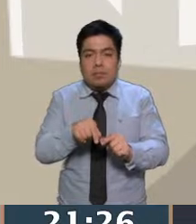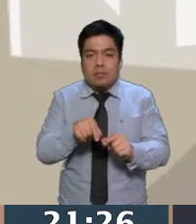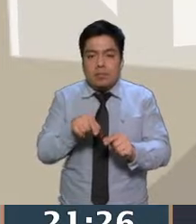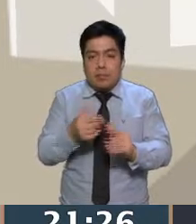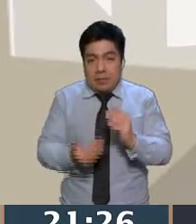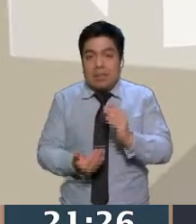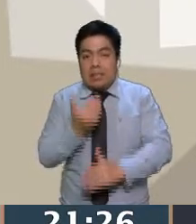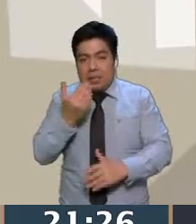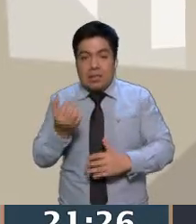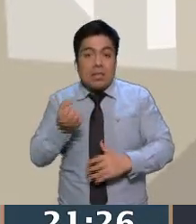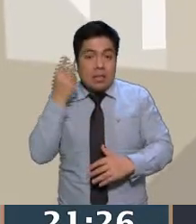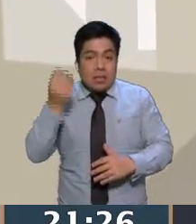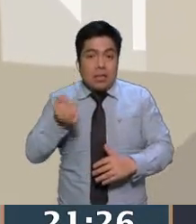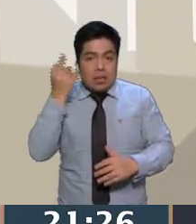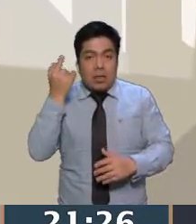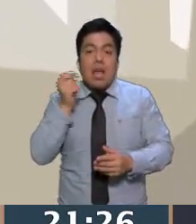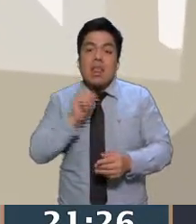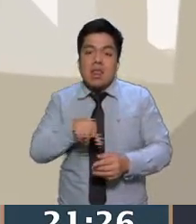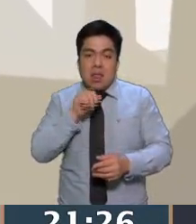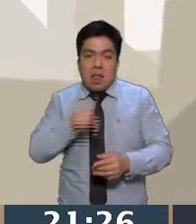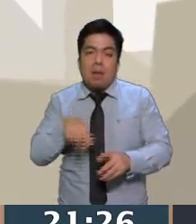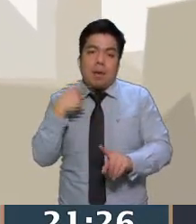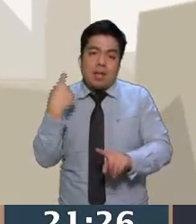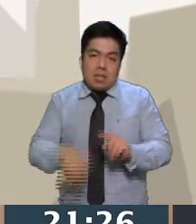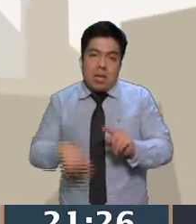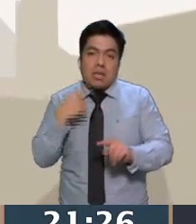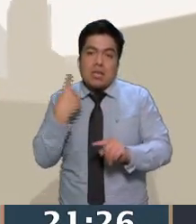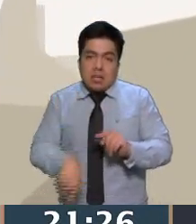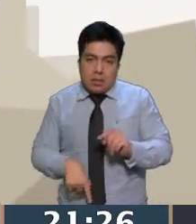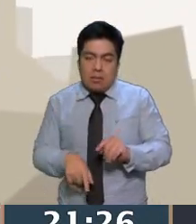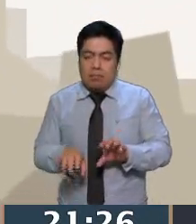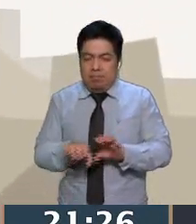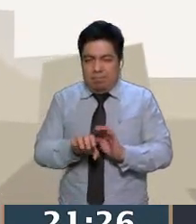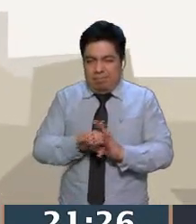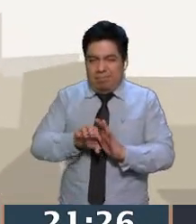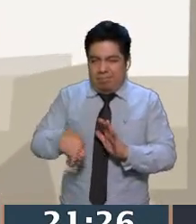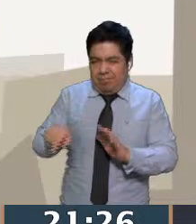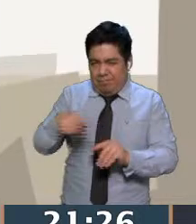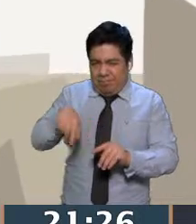conferencia matutina del propio presidente López Obrador. Lo hicieron dando